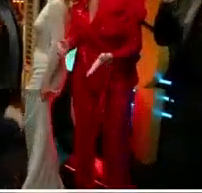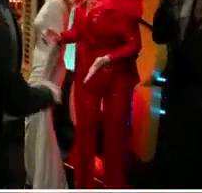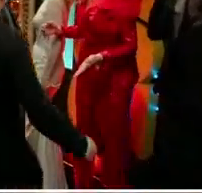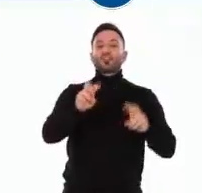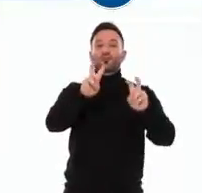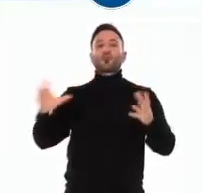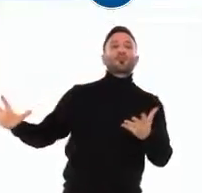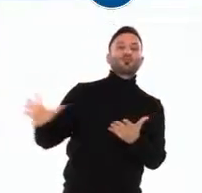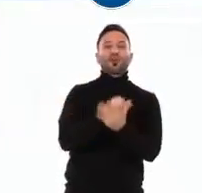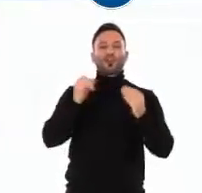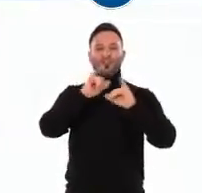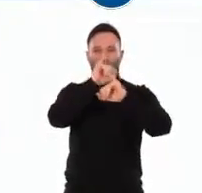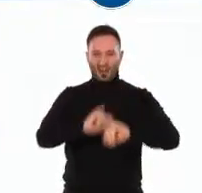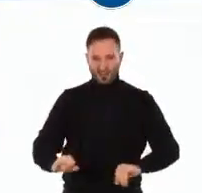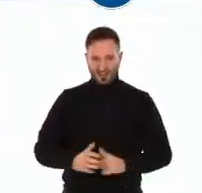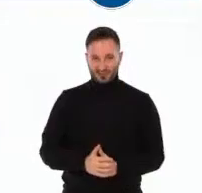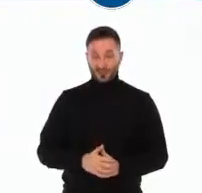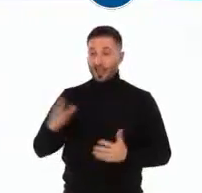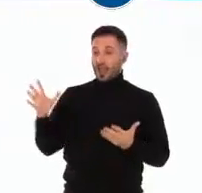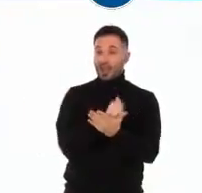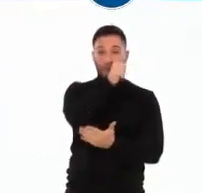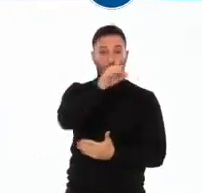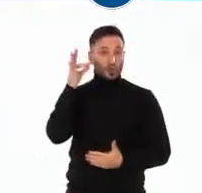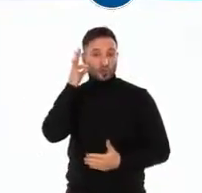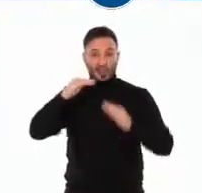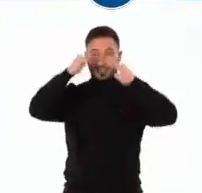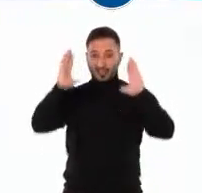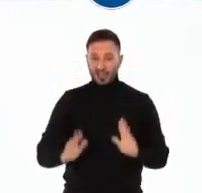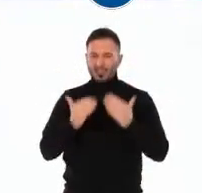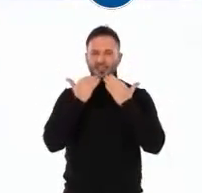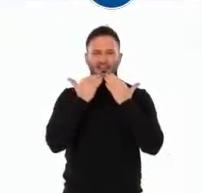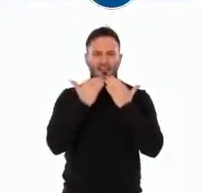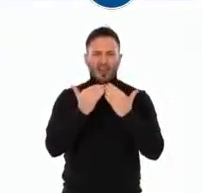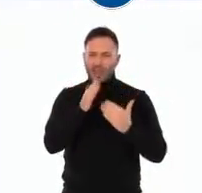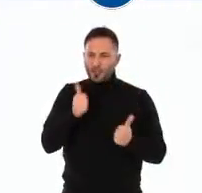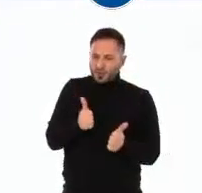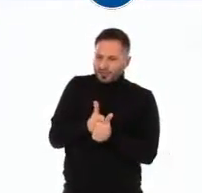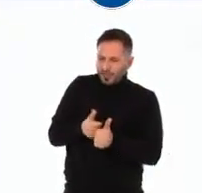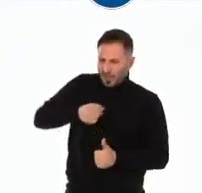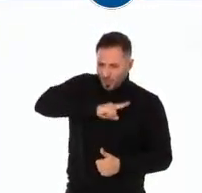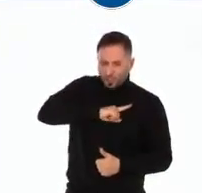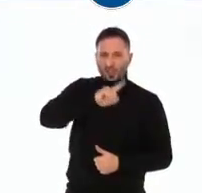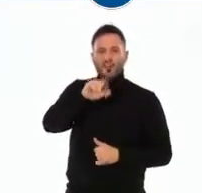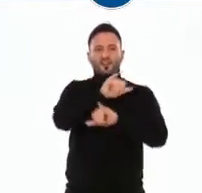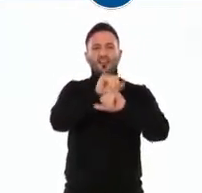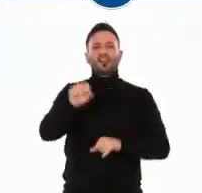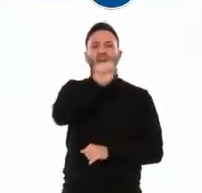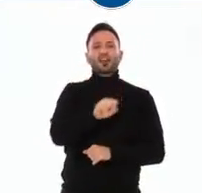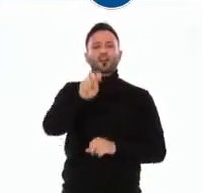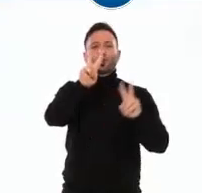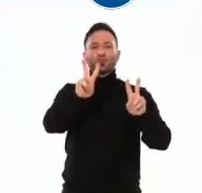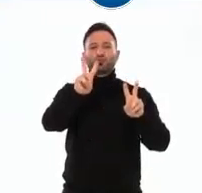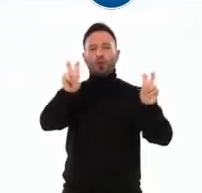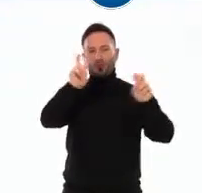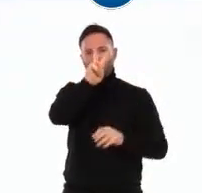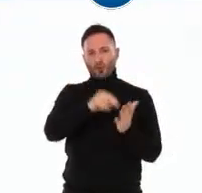Entren. A todos y todas que estáis desde casa, de verdad, gracias por seguirnos. Feliz año, feliz 2023. Ojalá que sea un gran